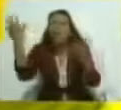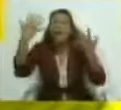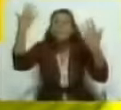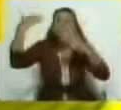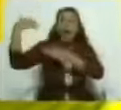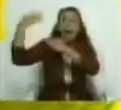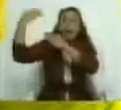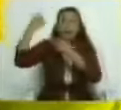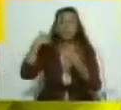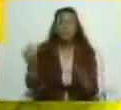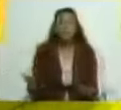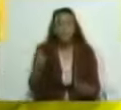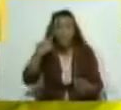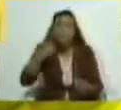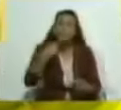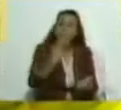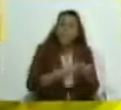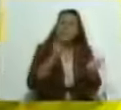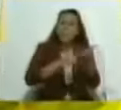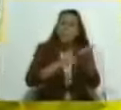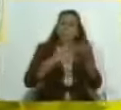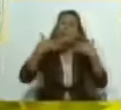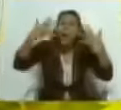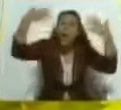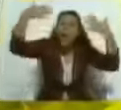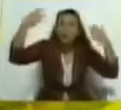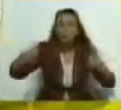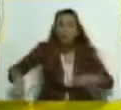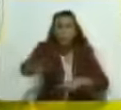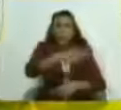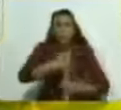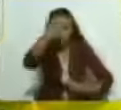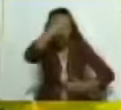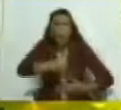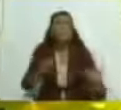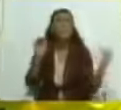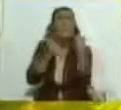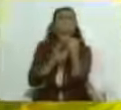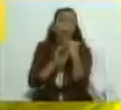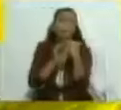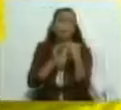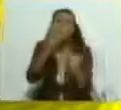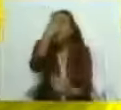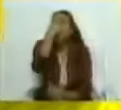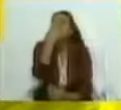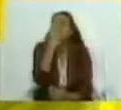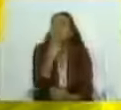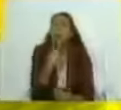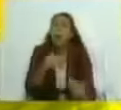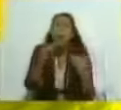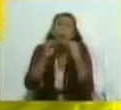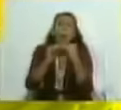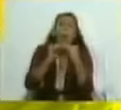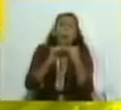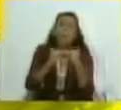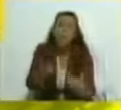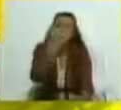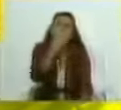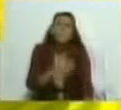esperanza, para decirle a Venezuela, soy como ustedes. Soy pelo malo como